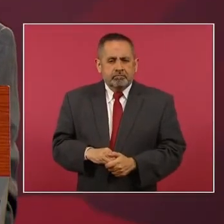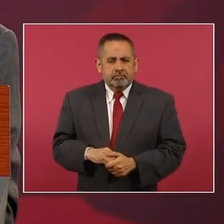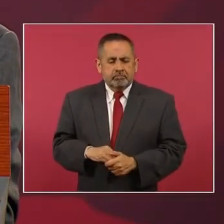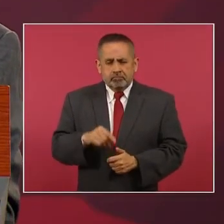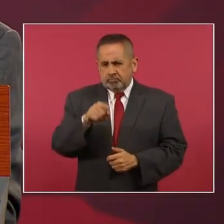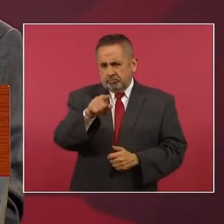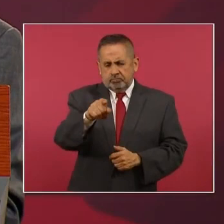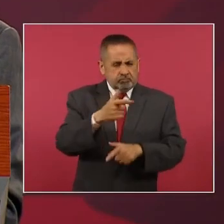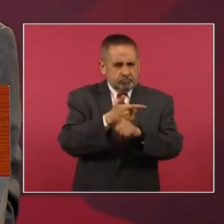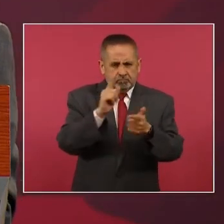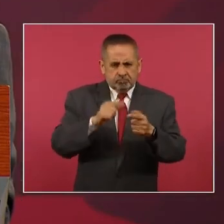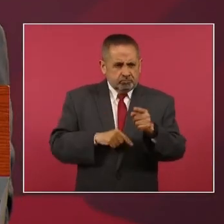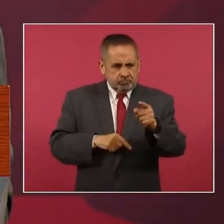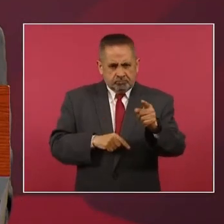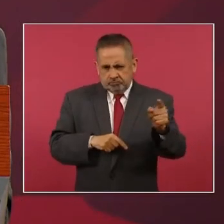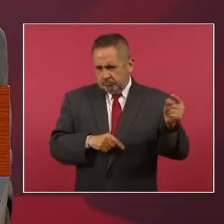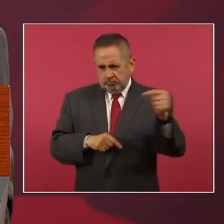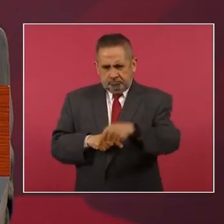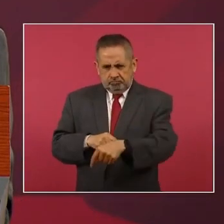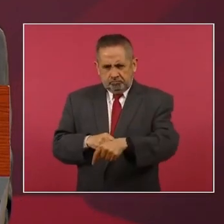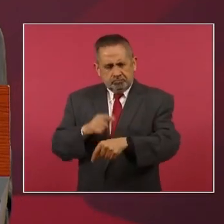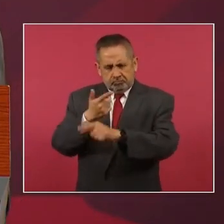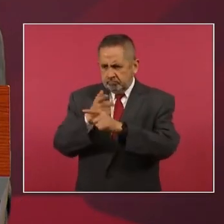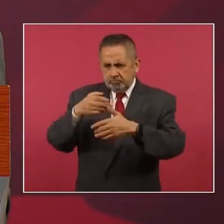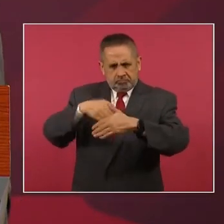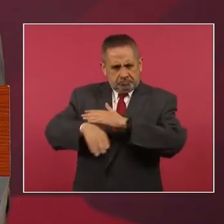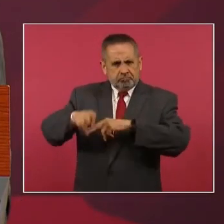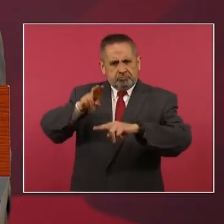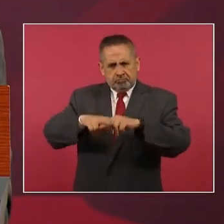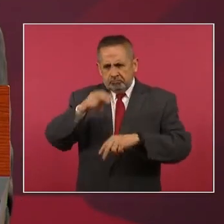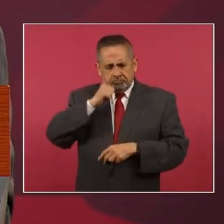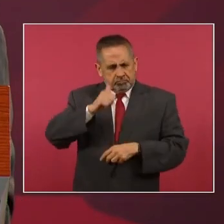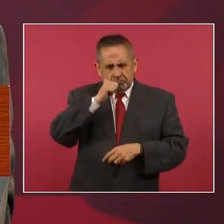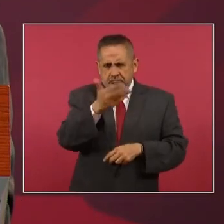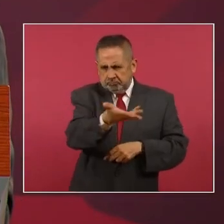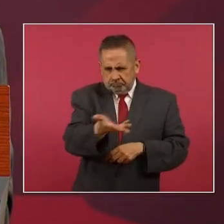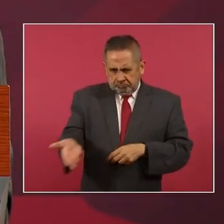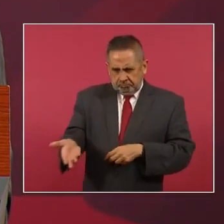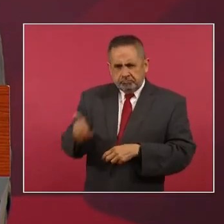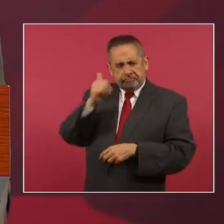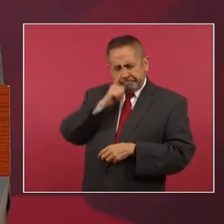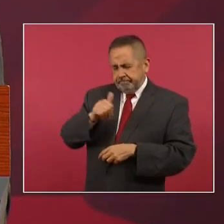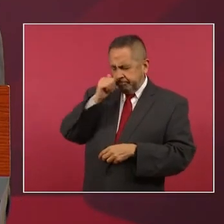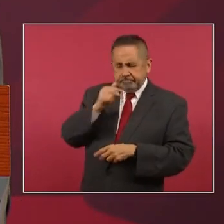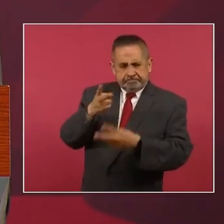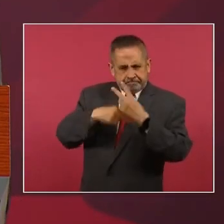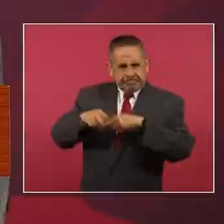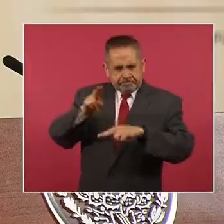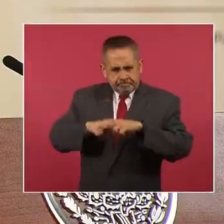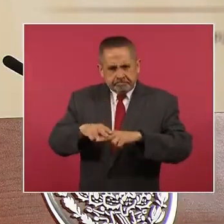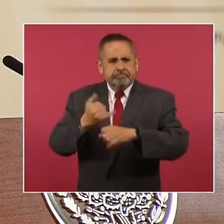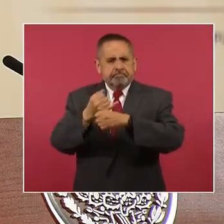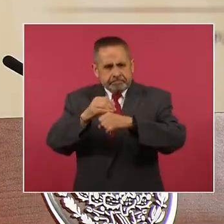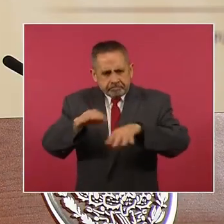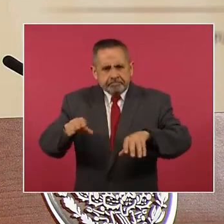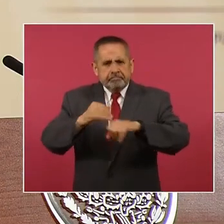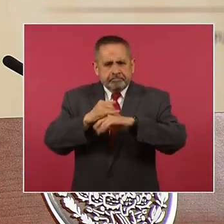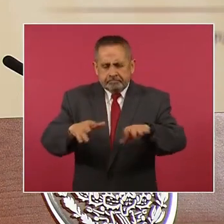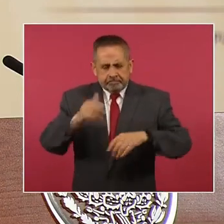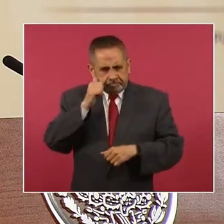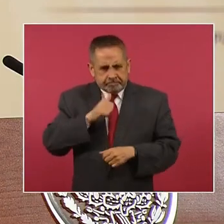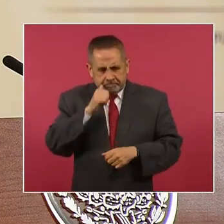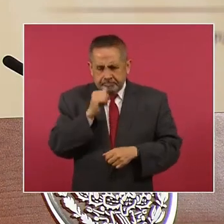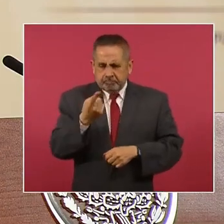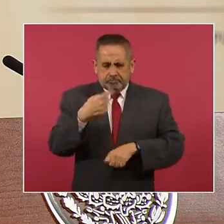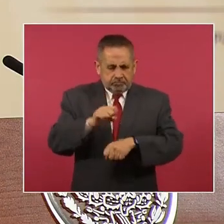impedida la entrada aquí, siempre. Y vamos a estar informando